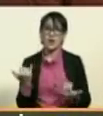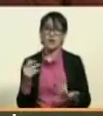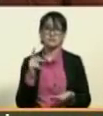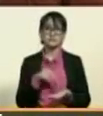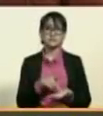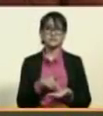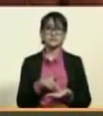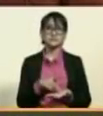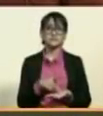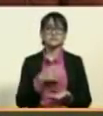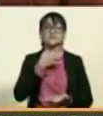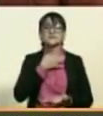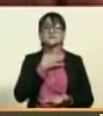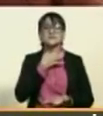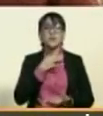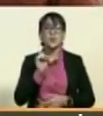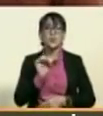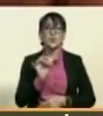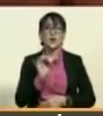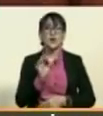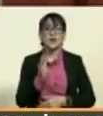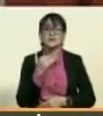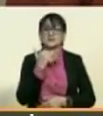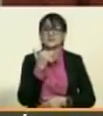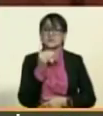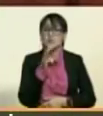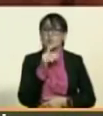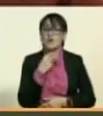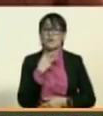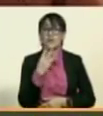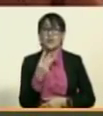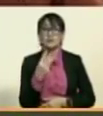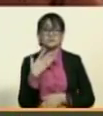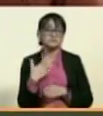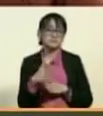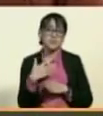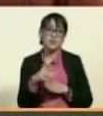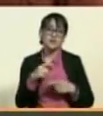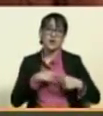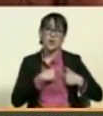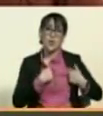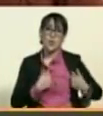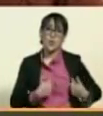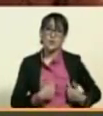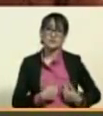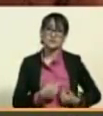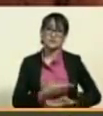venido afónico, casi sin voz, pero no me importa, porque traigo mi corazón,